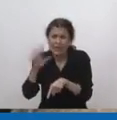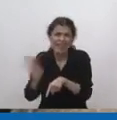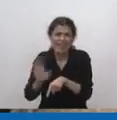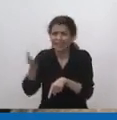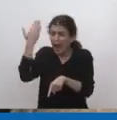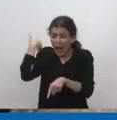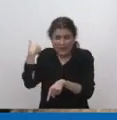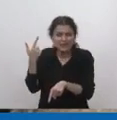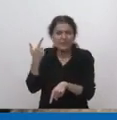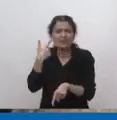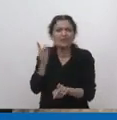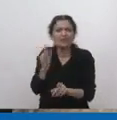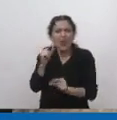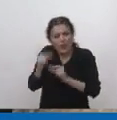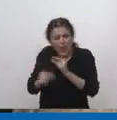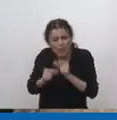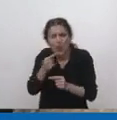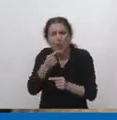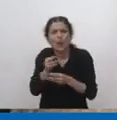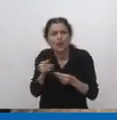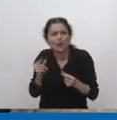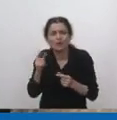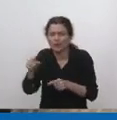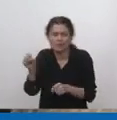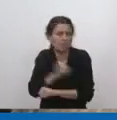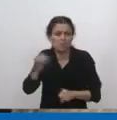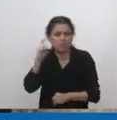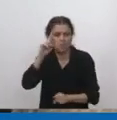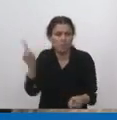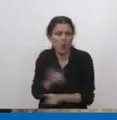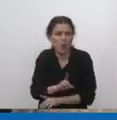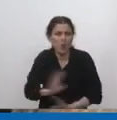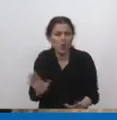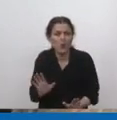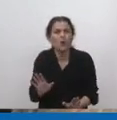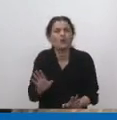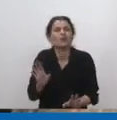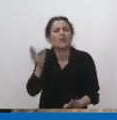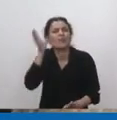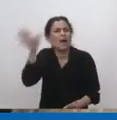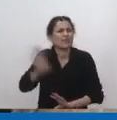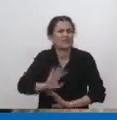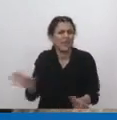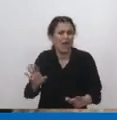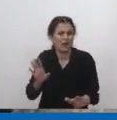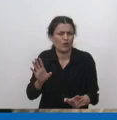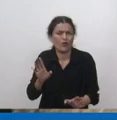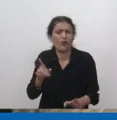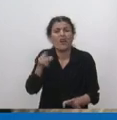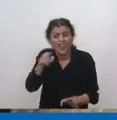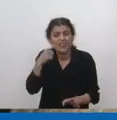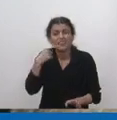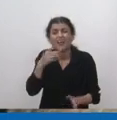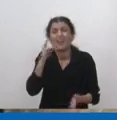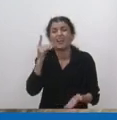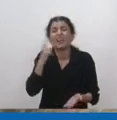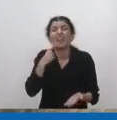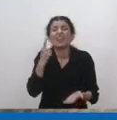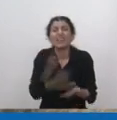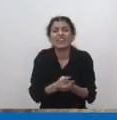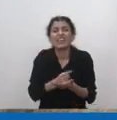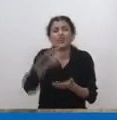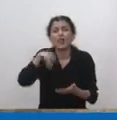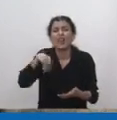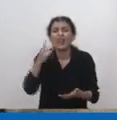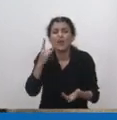necesidad de urgencia número 70/23. Y esa, sin lugar